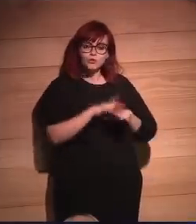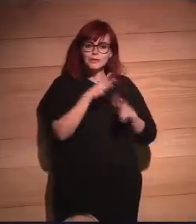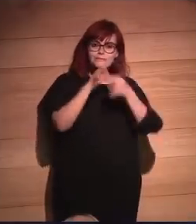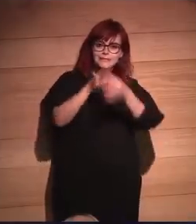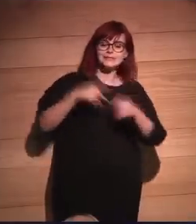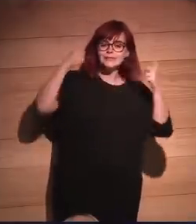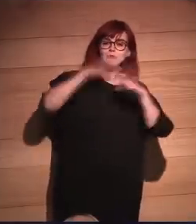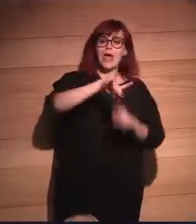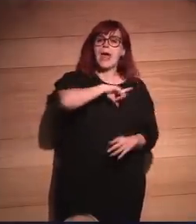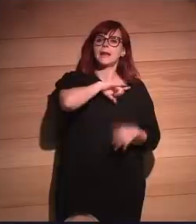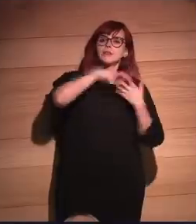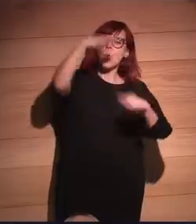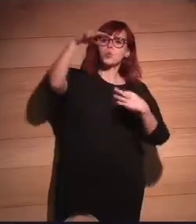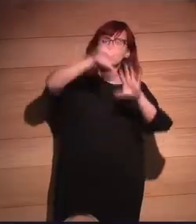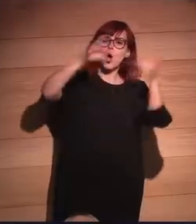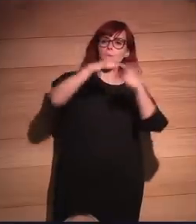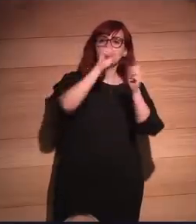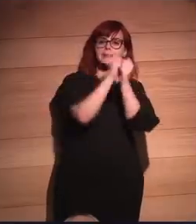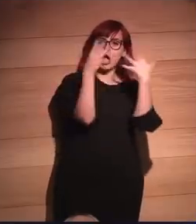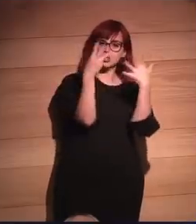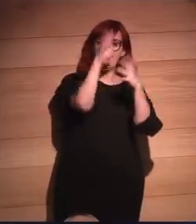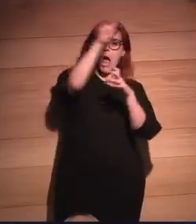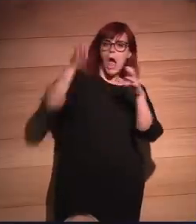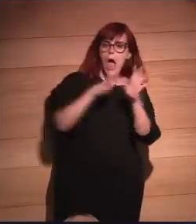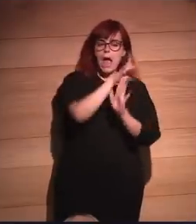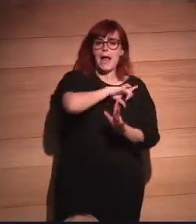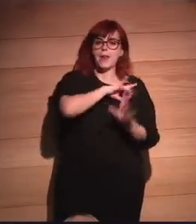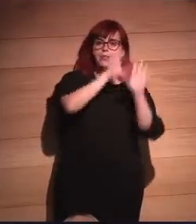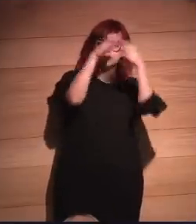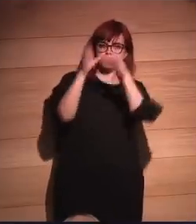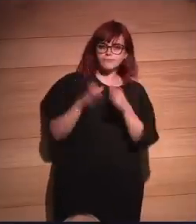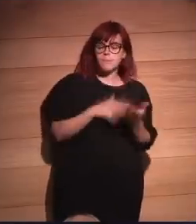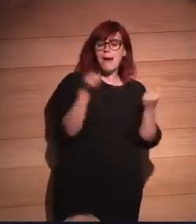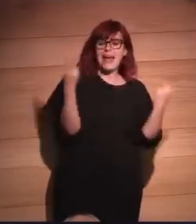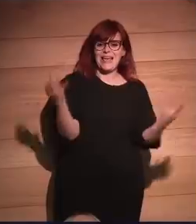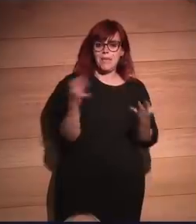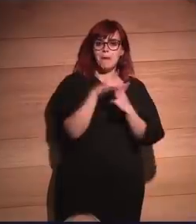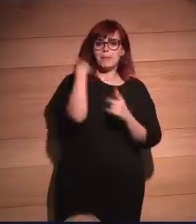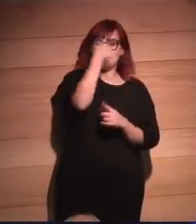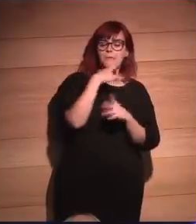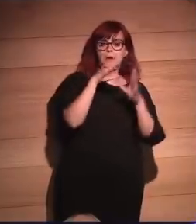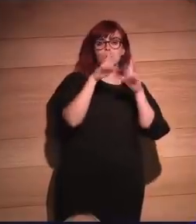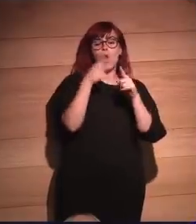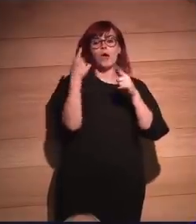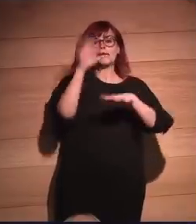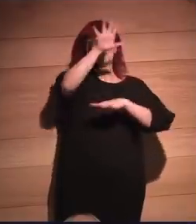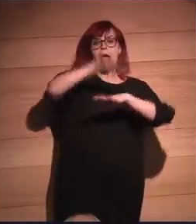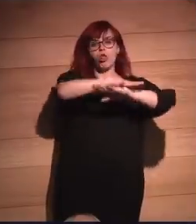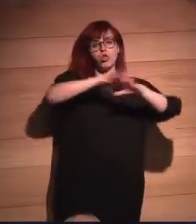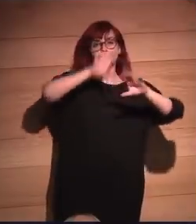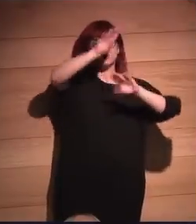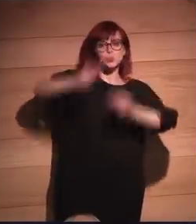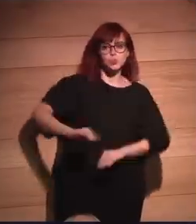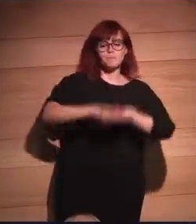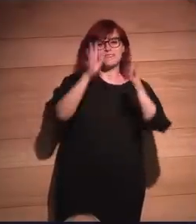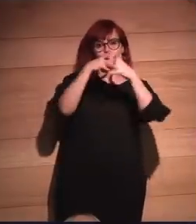hagamos un ejército único y no 28 ejércitos, porque 28 ejércitos son 28 cabezas con sus estados mayores, con